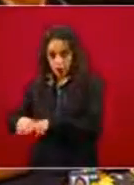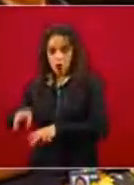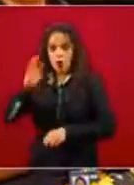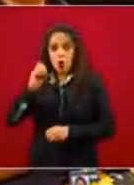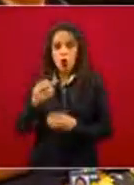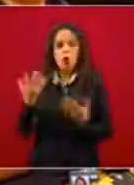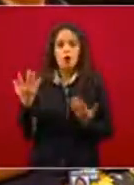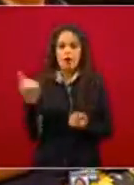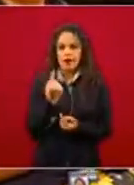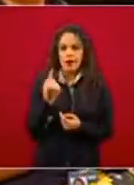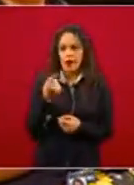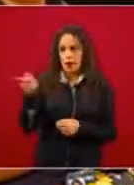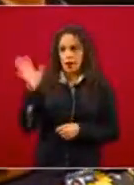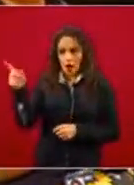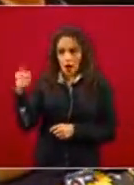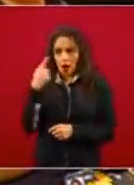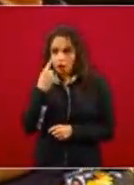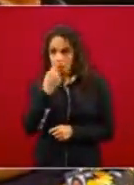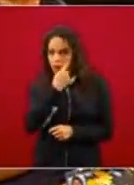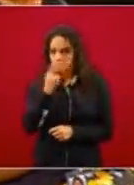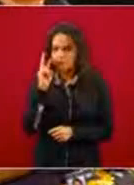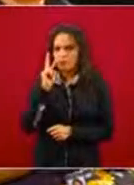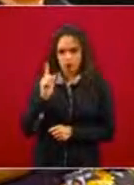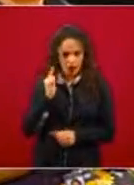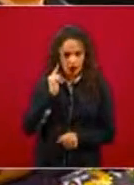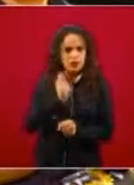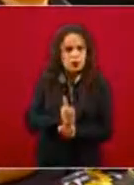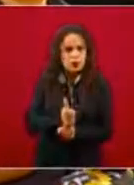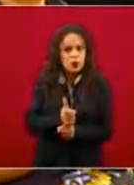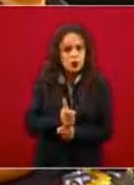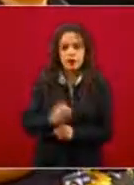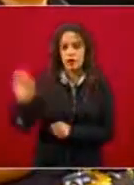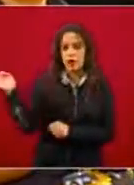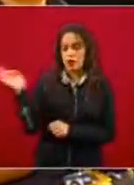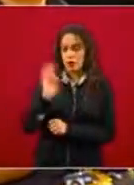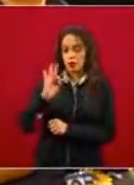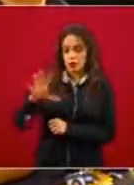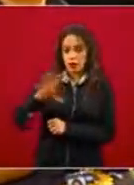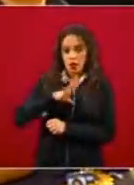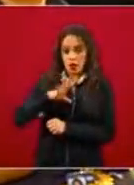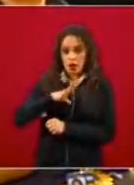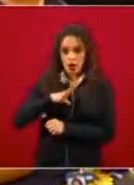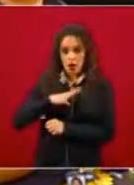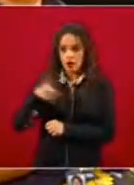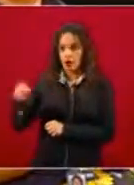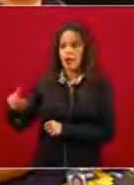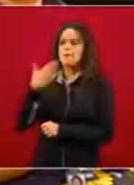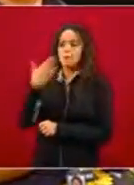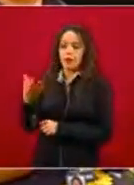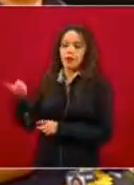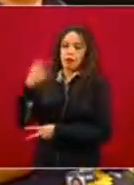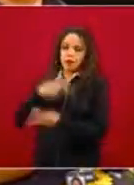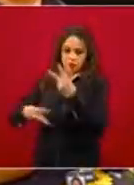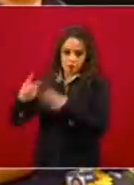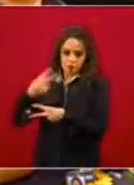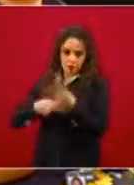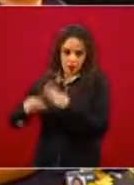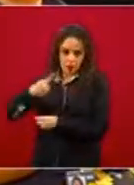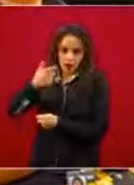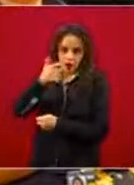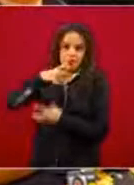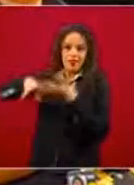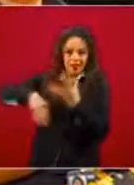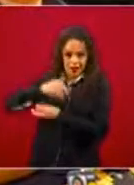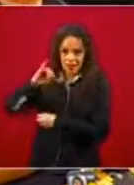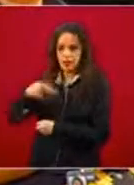en determinado action? momento, esperemos que no, pero si llegase a pasar, aunque sea Hopefully, una hopefully reactivación not, but económica, que esa um, obra se tenga que even if it detener.